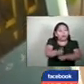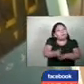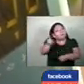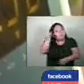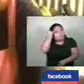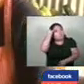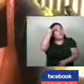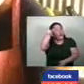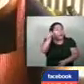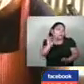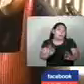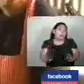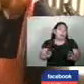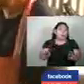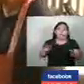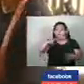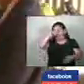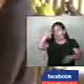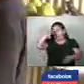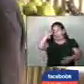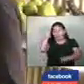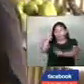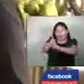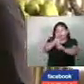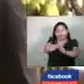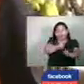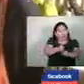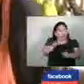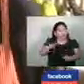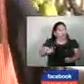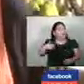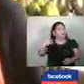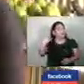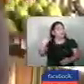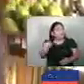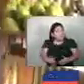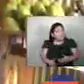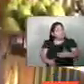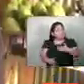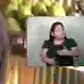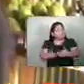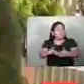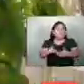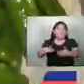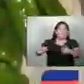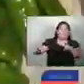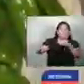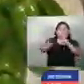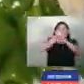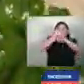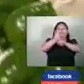iniciativa emprendedora que poco a poco los está llevando directo al éxito.